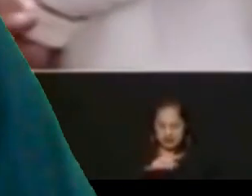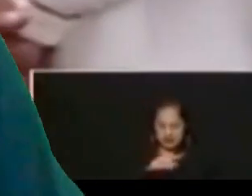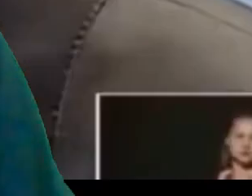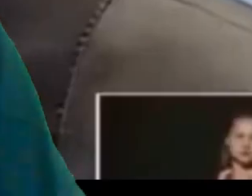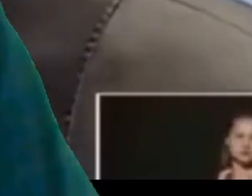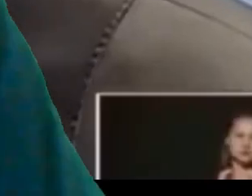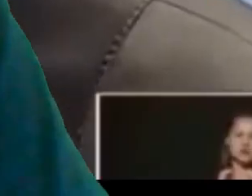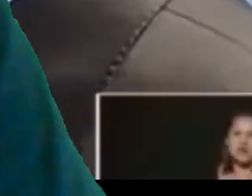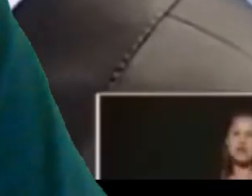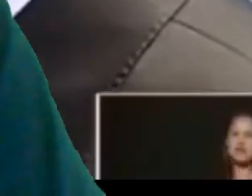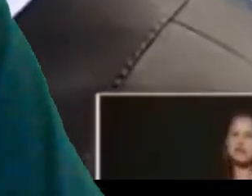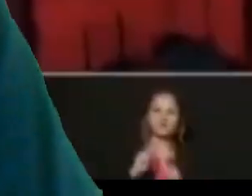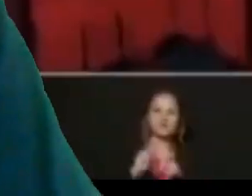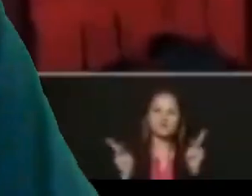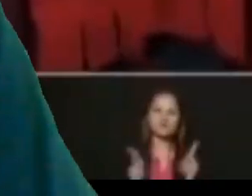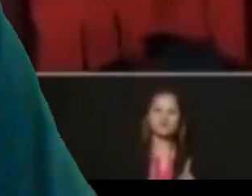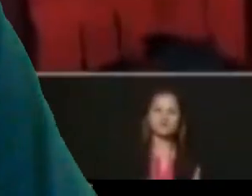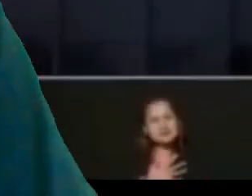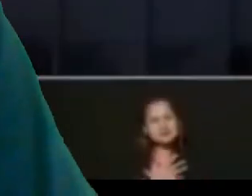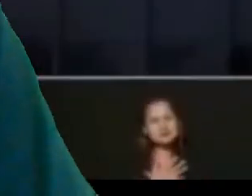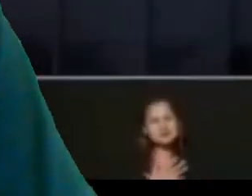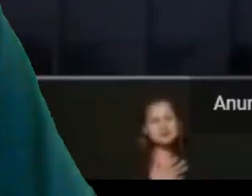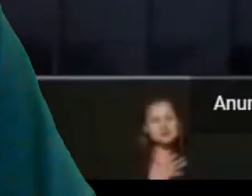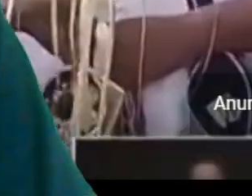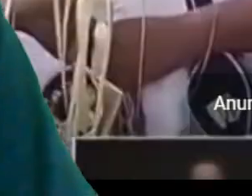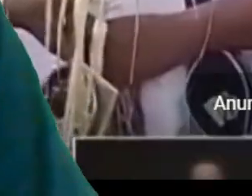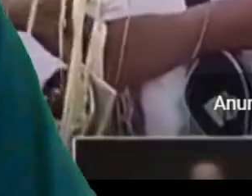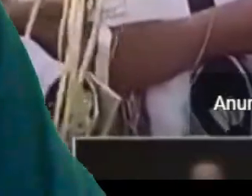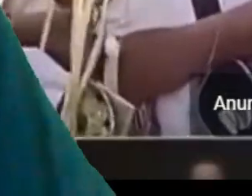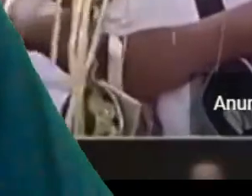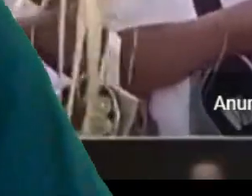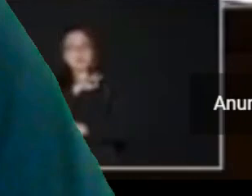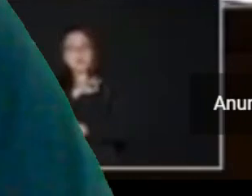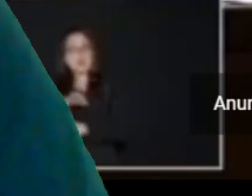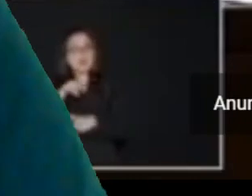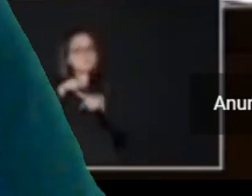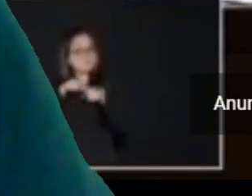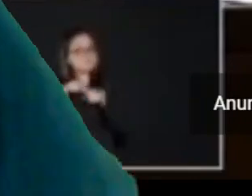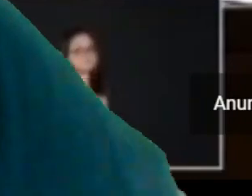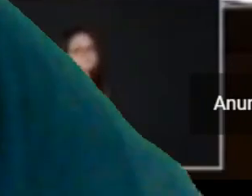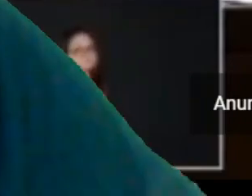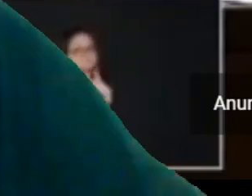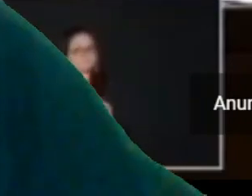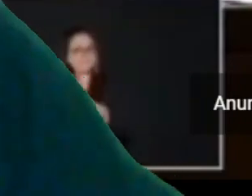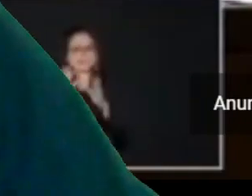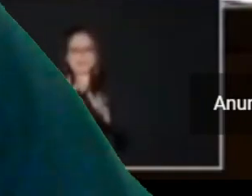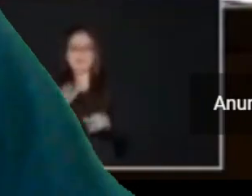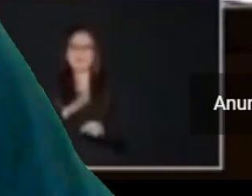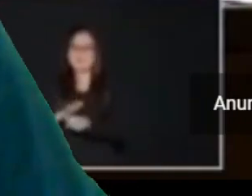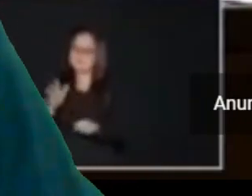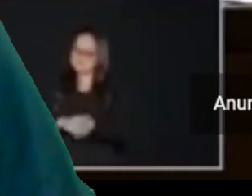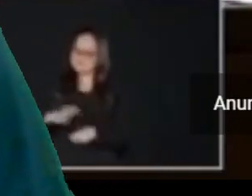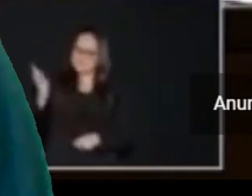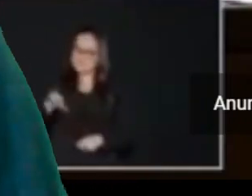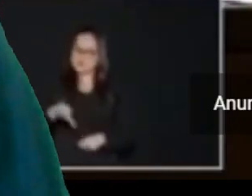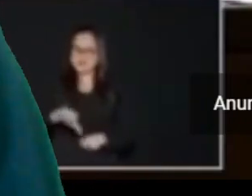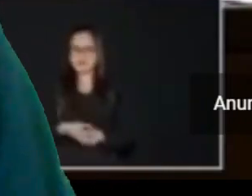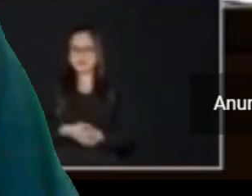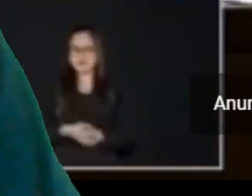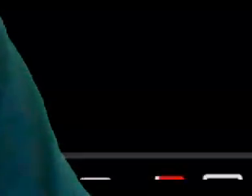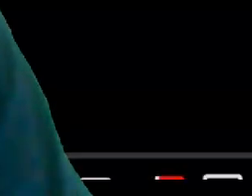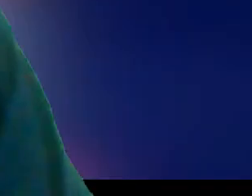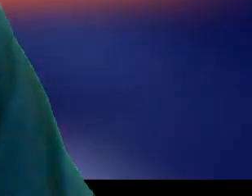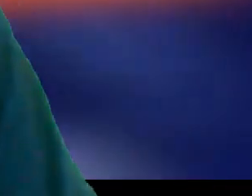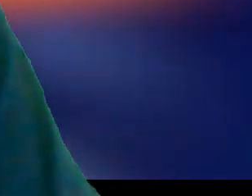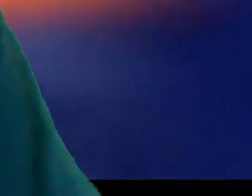pues la ciudad, por ejemplo, esta, ay, ¿cómo se llama? Pues esta ciudad donde está la torre, pues